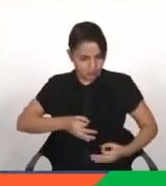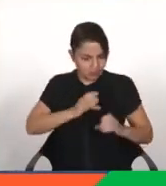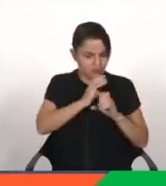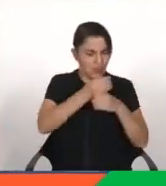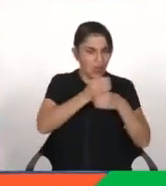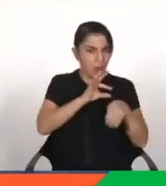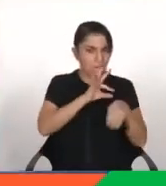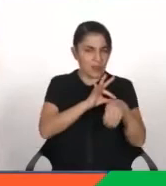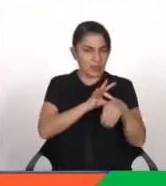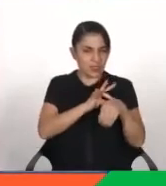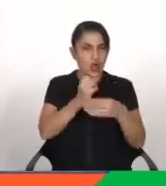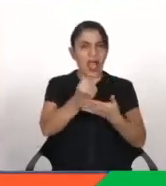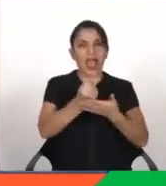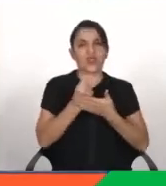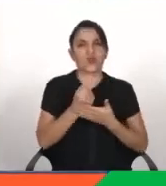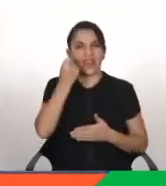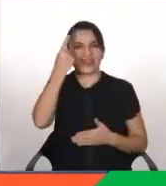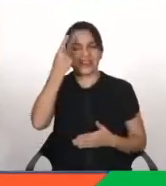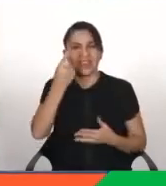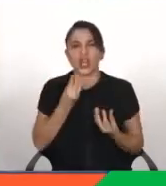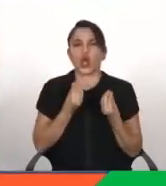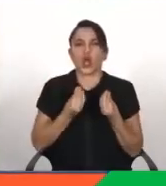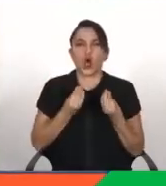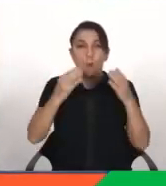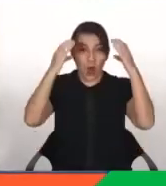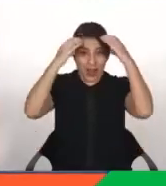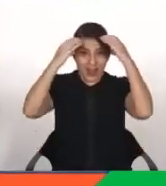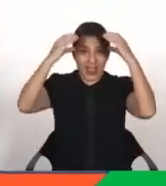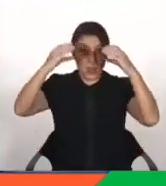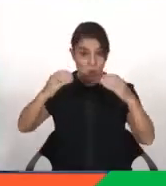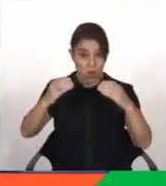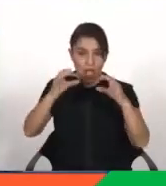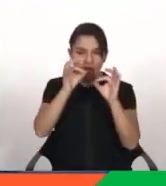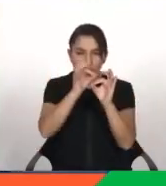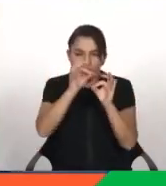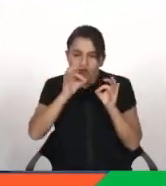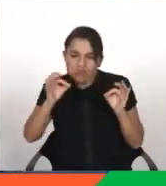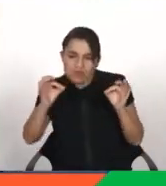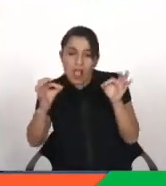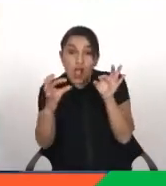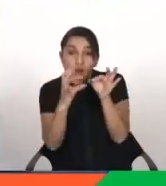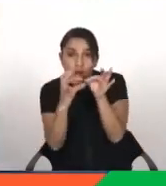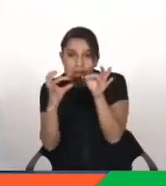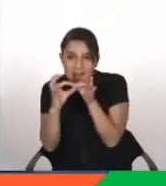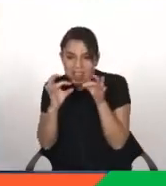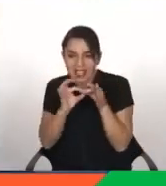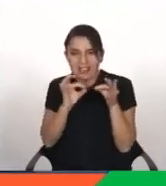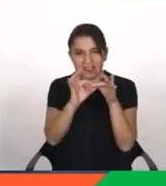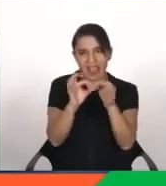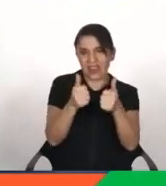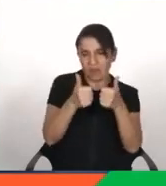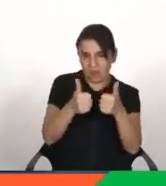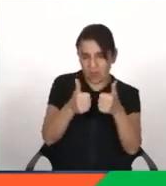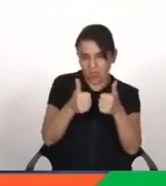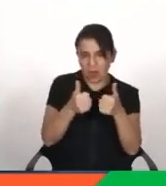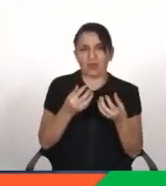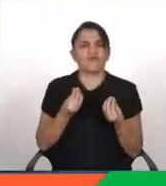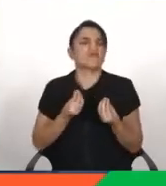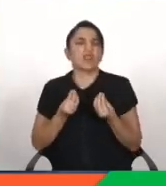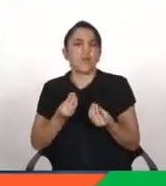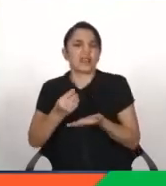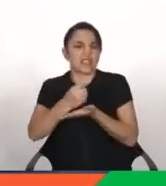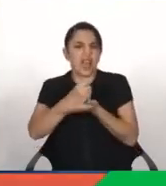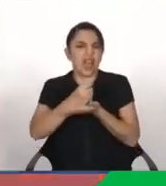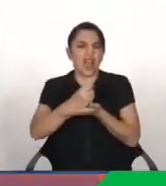normal, o sea, cómo funcionan las neuronas, cómo se conectan a nivel de funcionamiento correcto, qué pasa cuando hay una enfermedad, cuál es el origen de